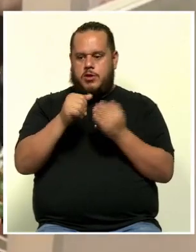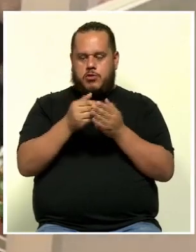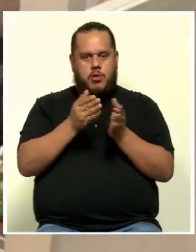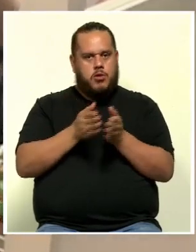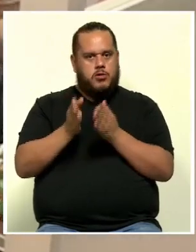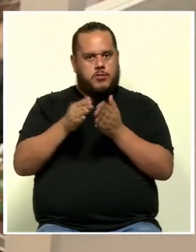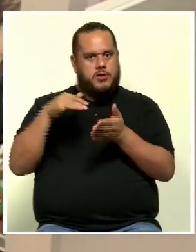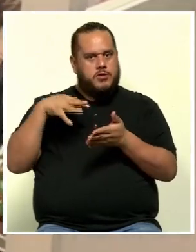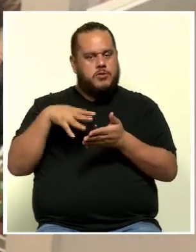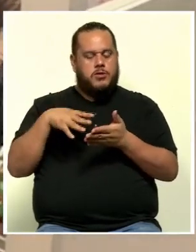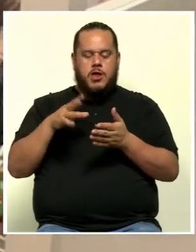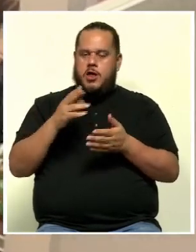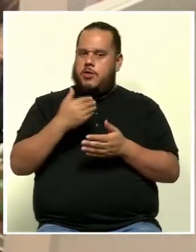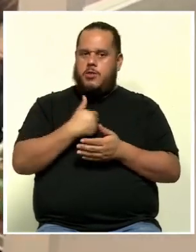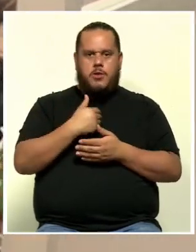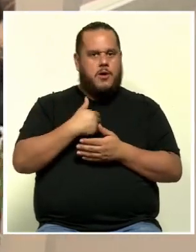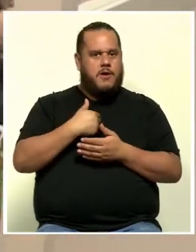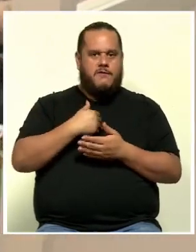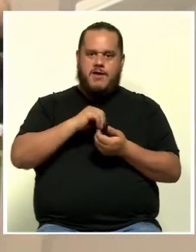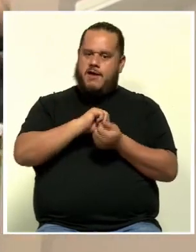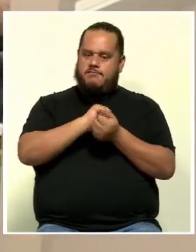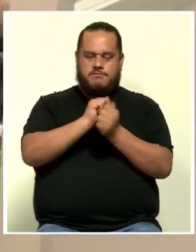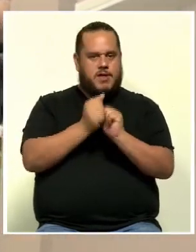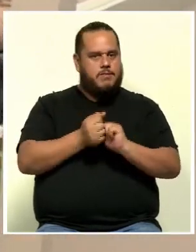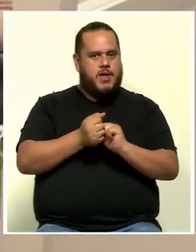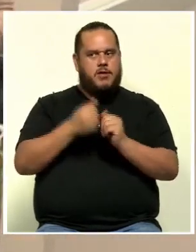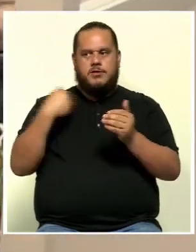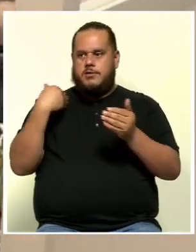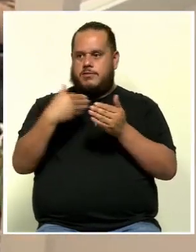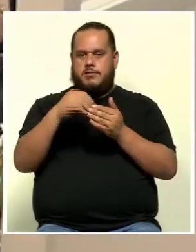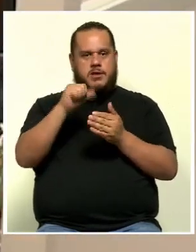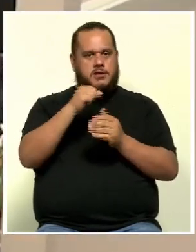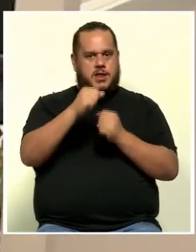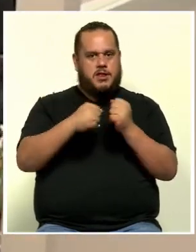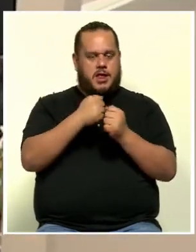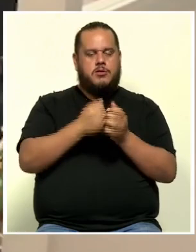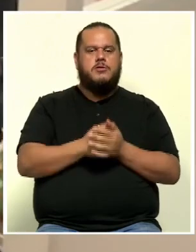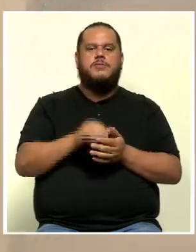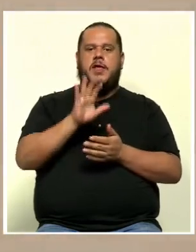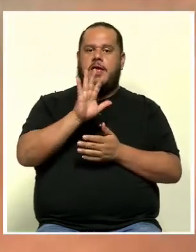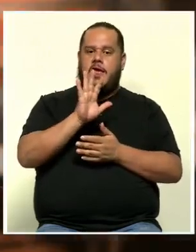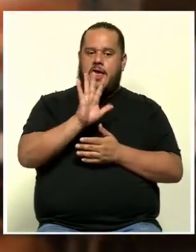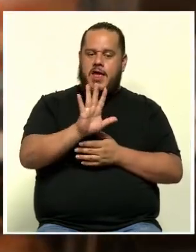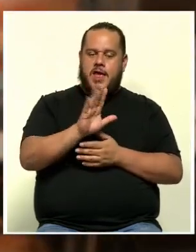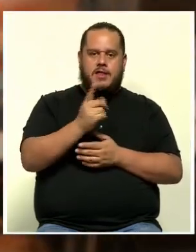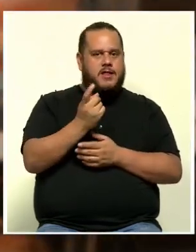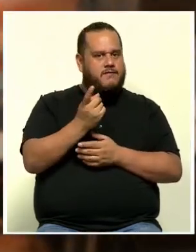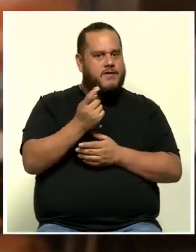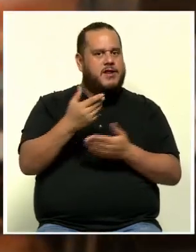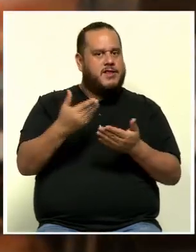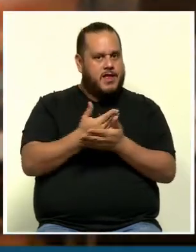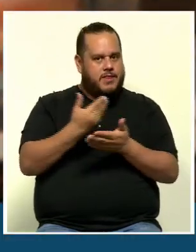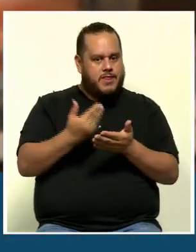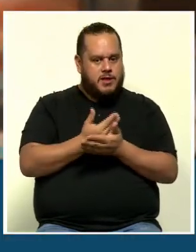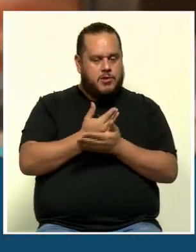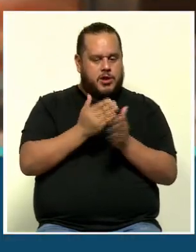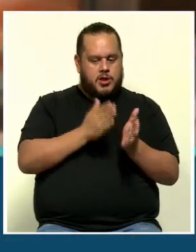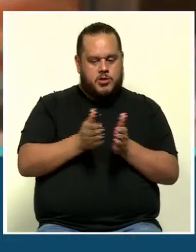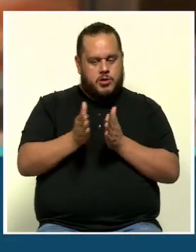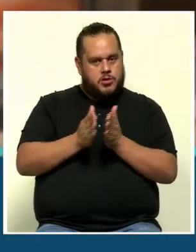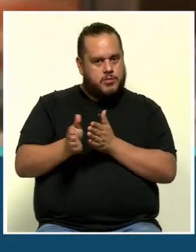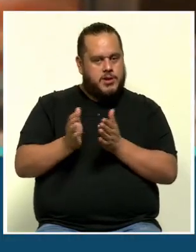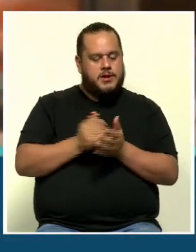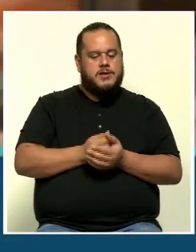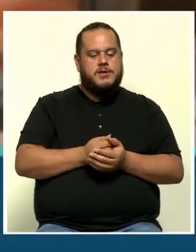de estudio no habían sido renovados desde hace ya 10 años. Esa falta de actualización puede,